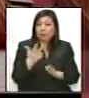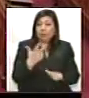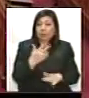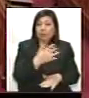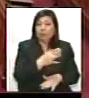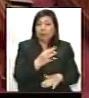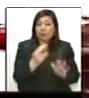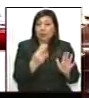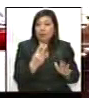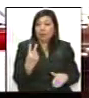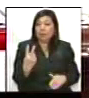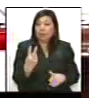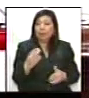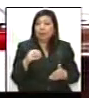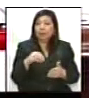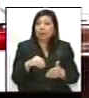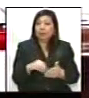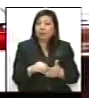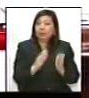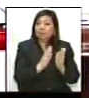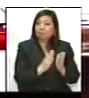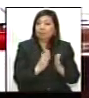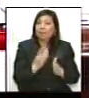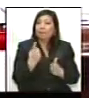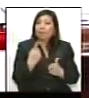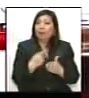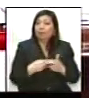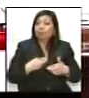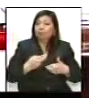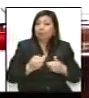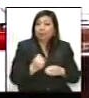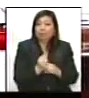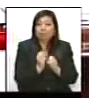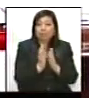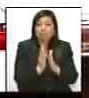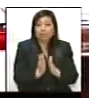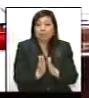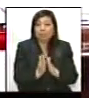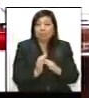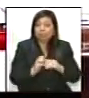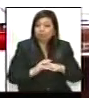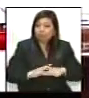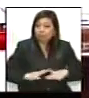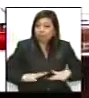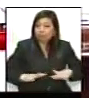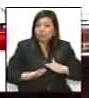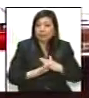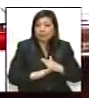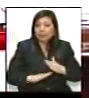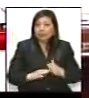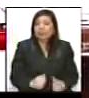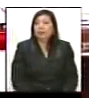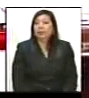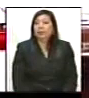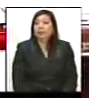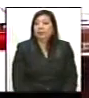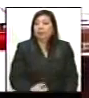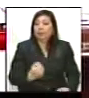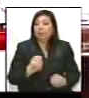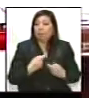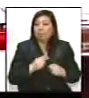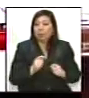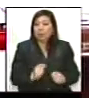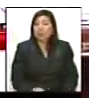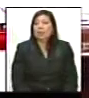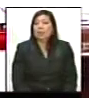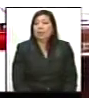572 se propone establecer medidas para promover la formalización y masificación de la base tributaria en el transporte público